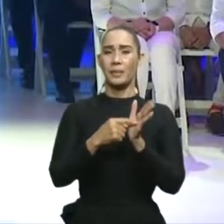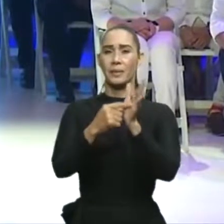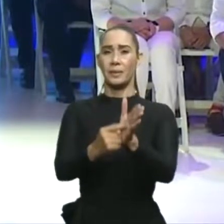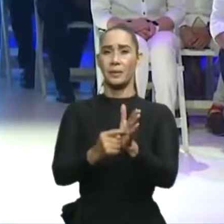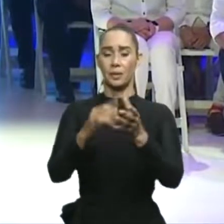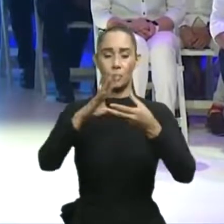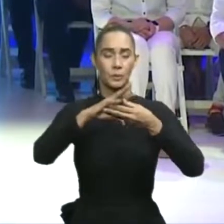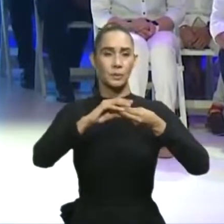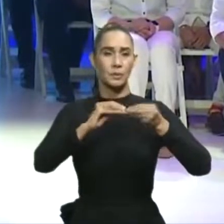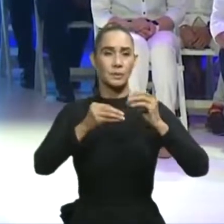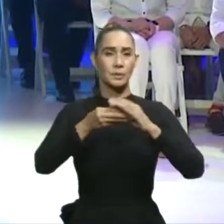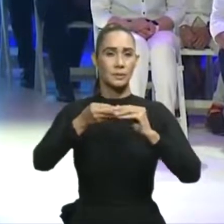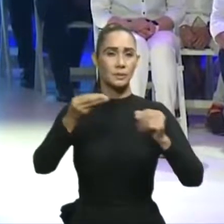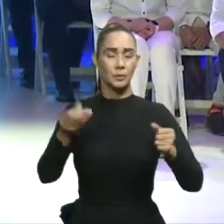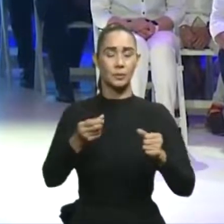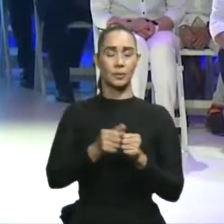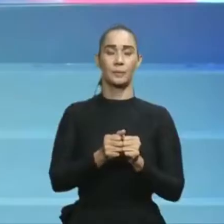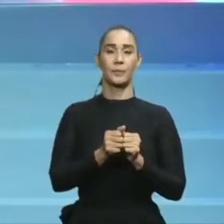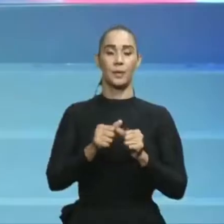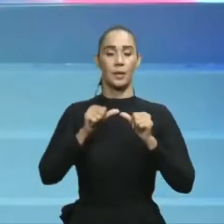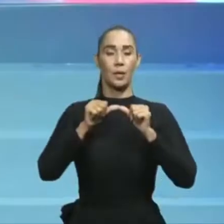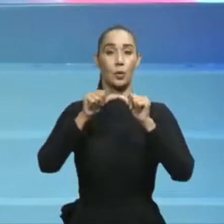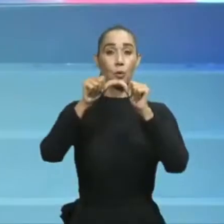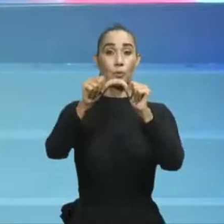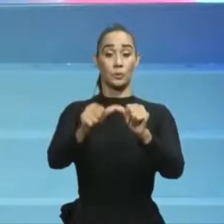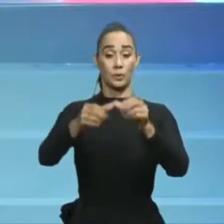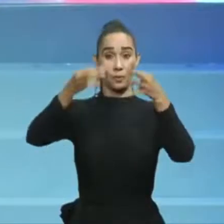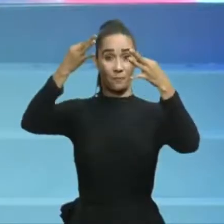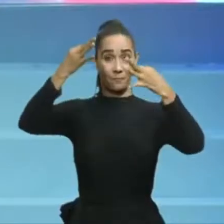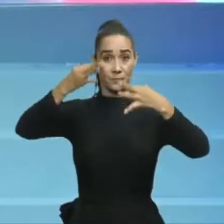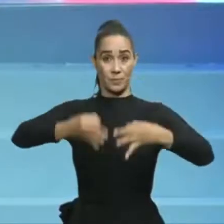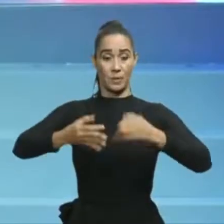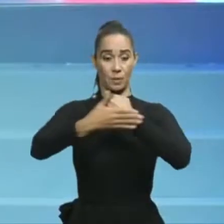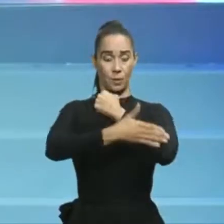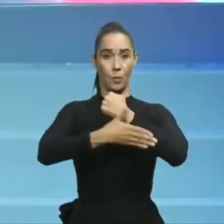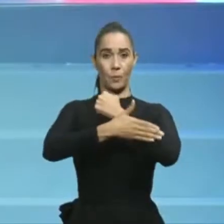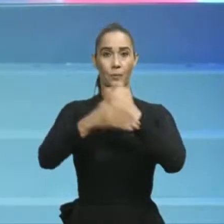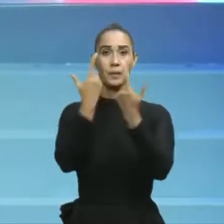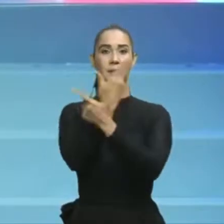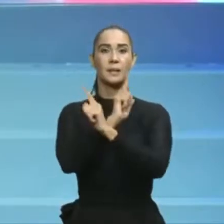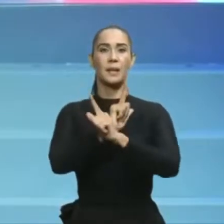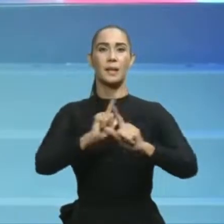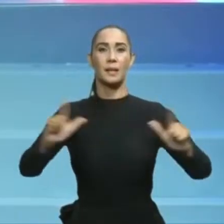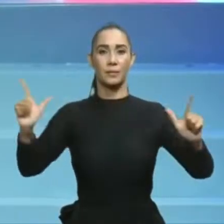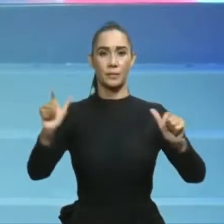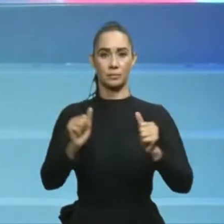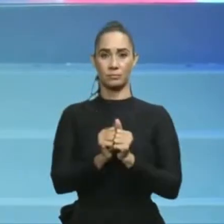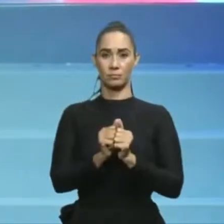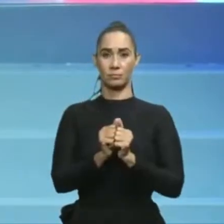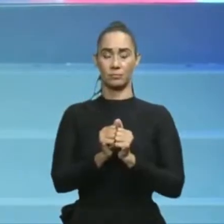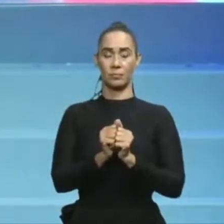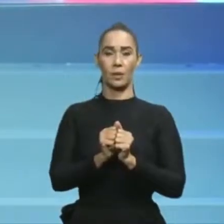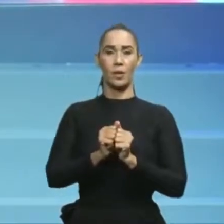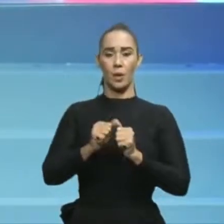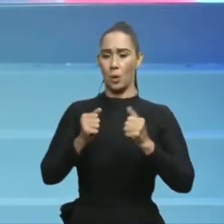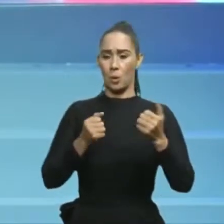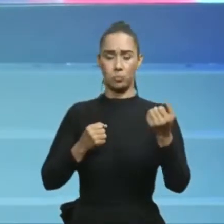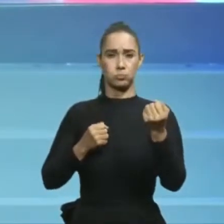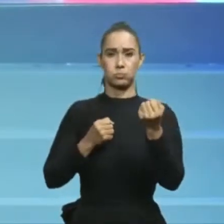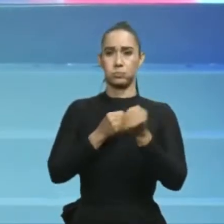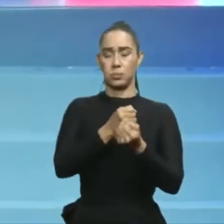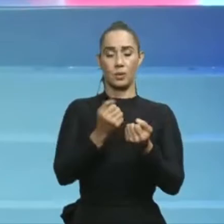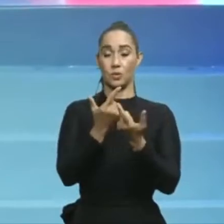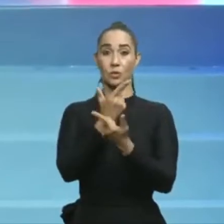conducirnos soberanamente como una más entre las naciones del mundo libre sin tutela sin injerencias y